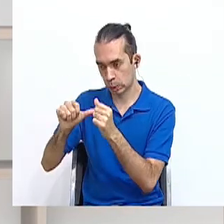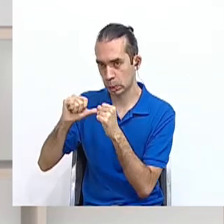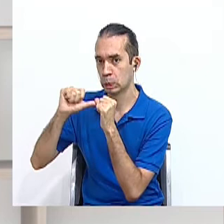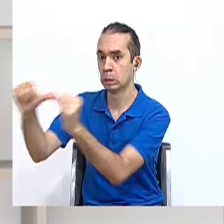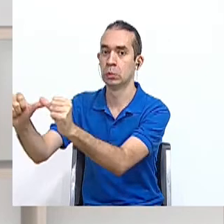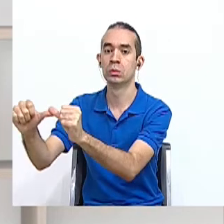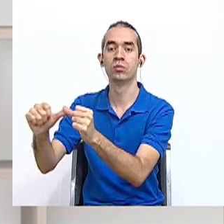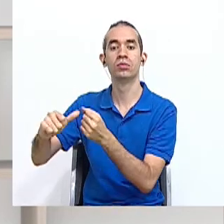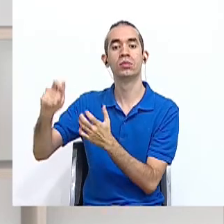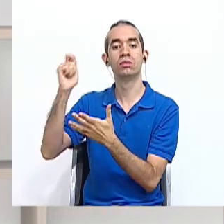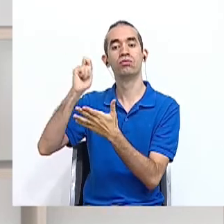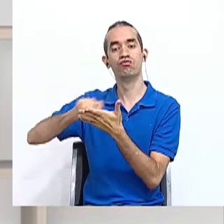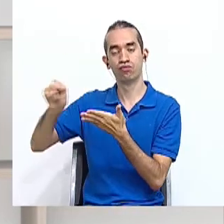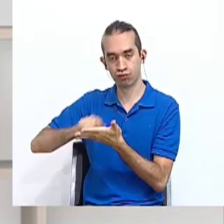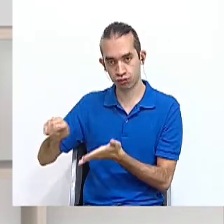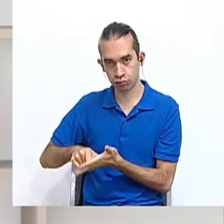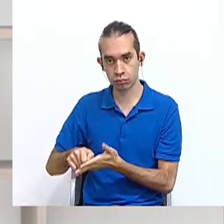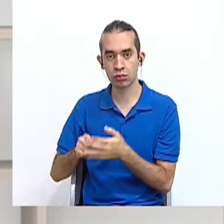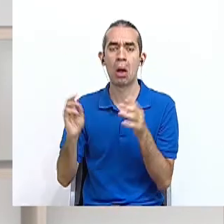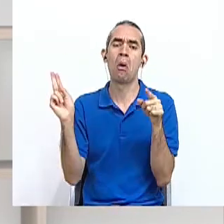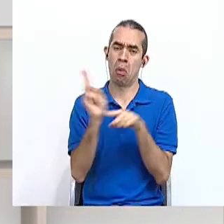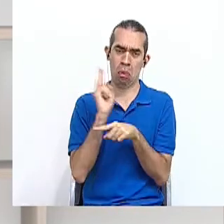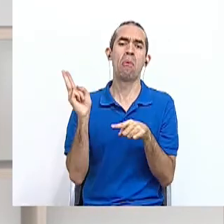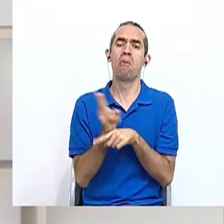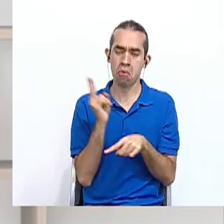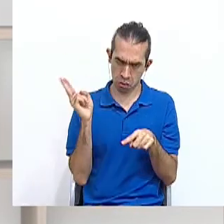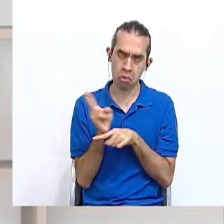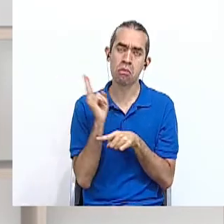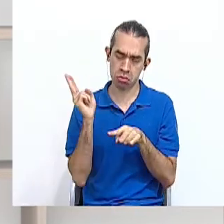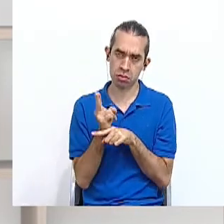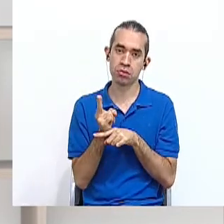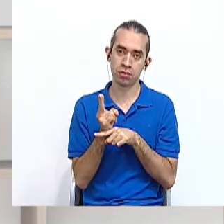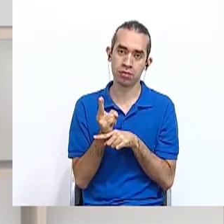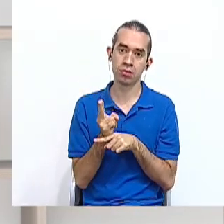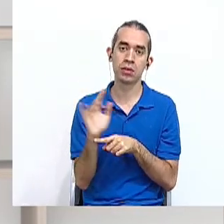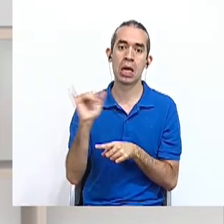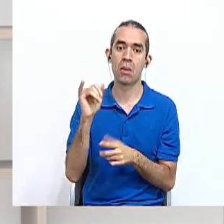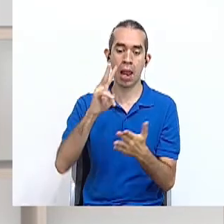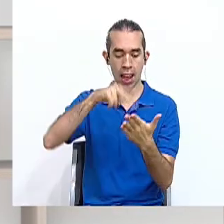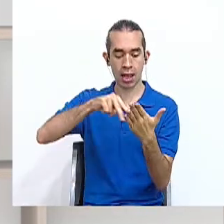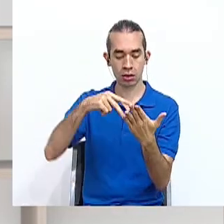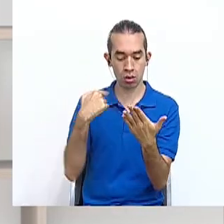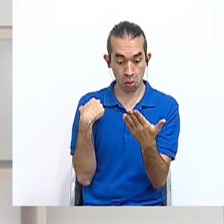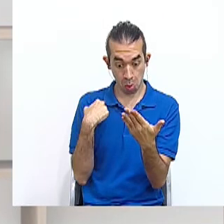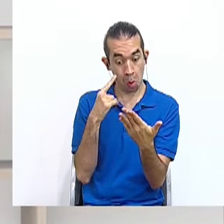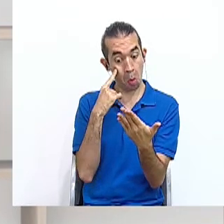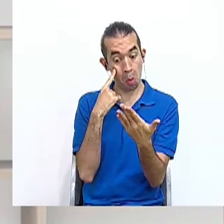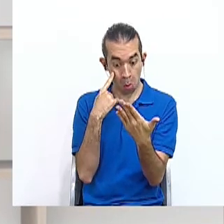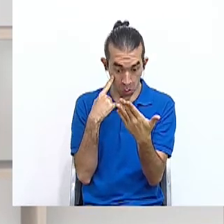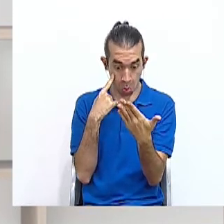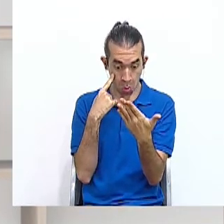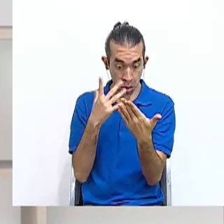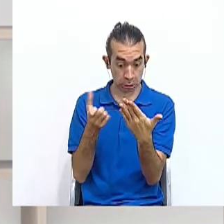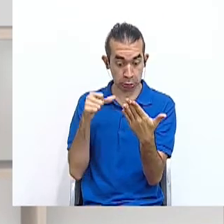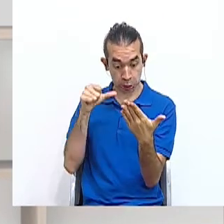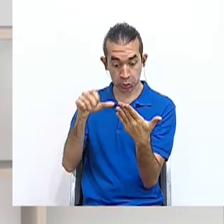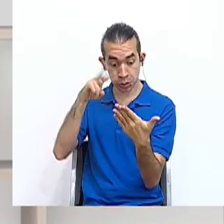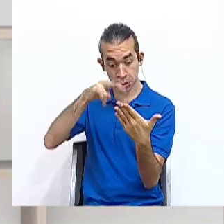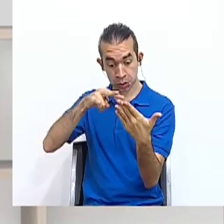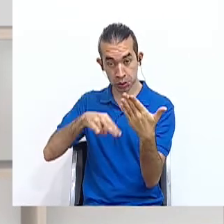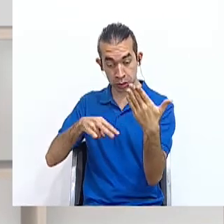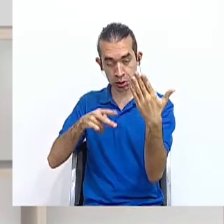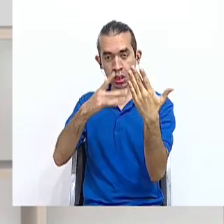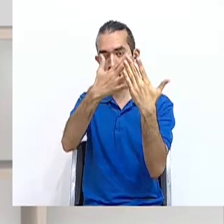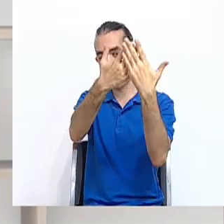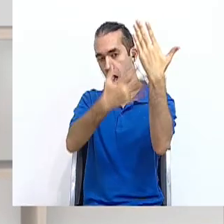bien? Esto es muy utilizado y llama al lector a seguir leyendo el párrafo y luego los